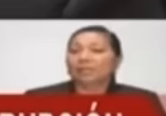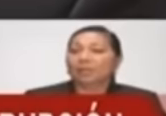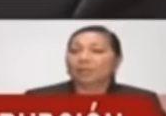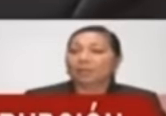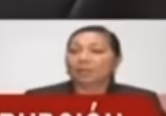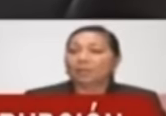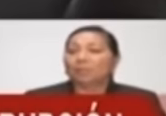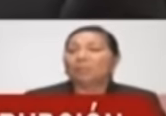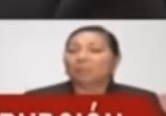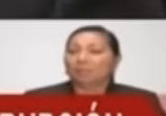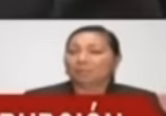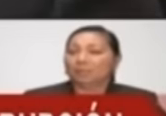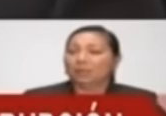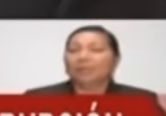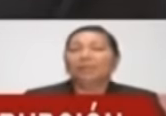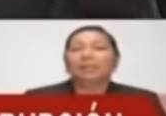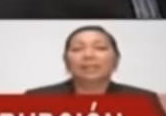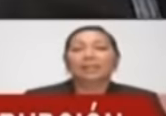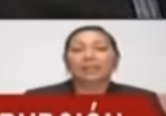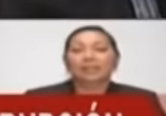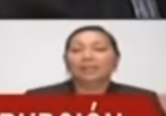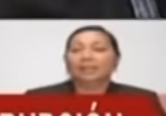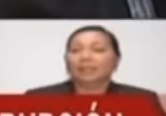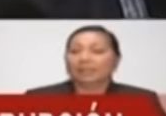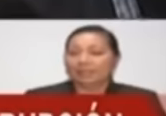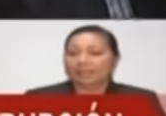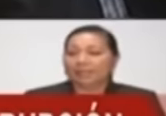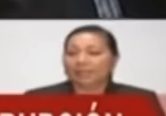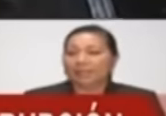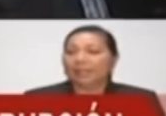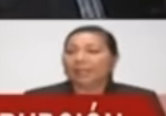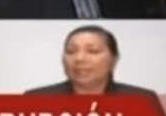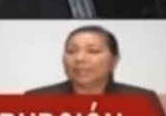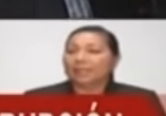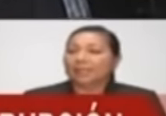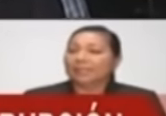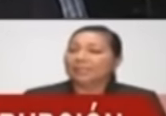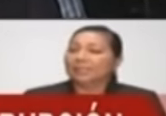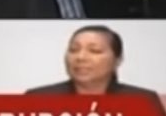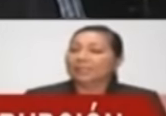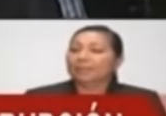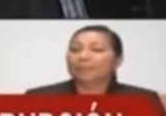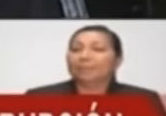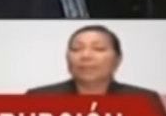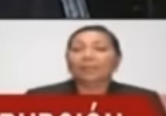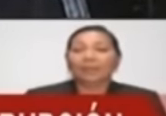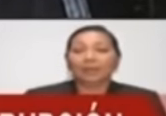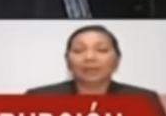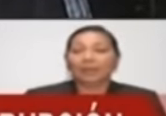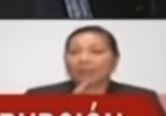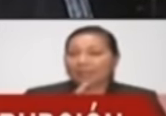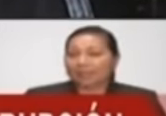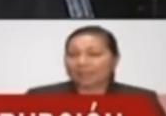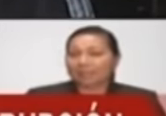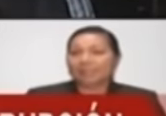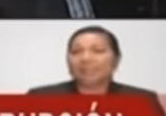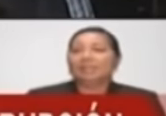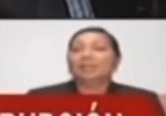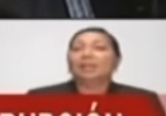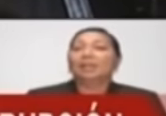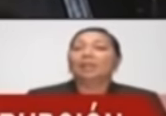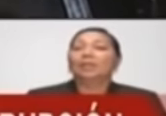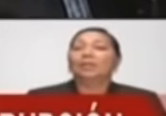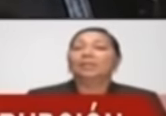grupos parlamentarios han presentado iniciativas en ese sentido. Debo reconocer especialmente